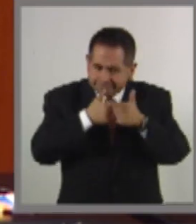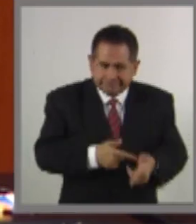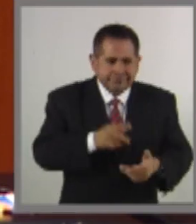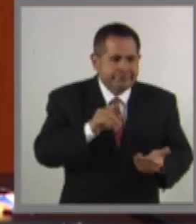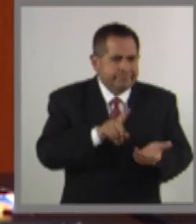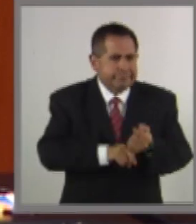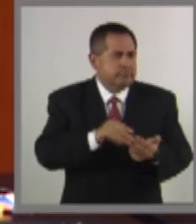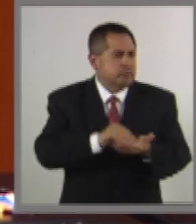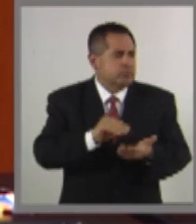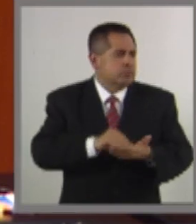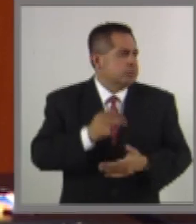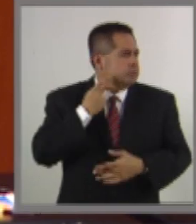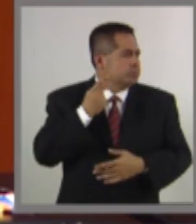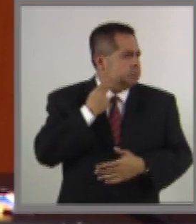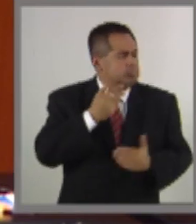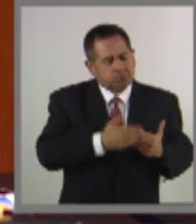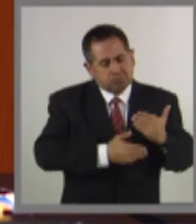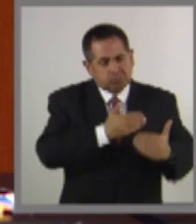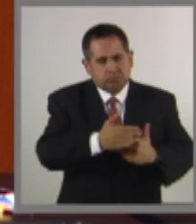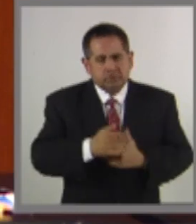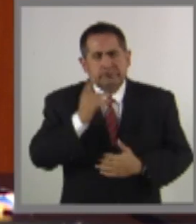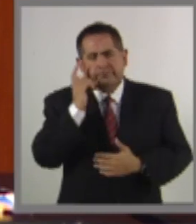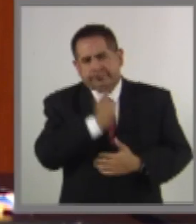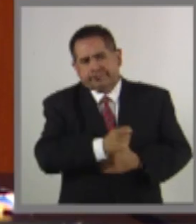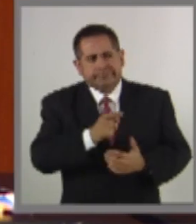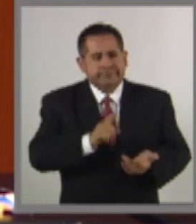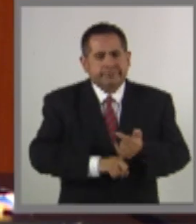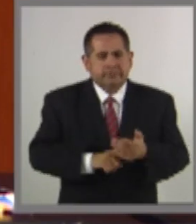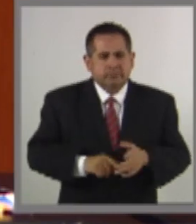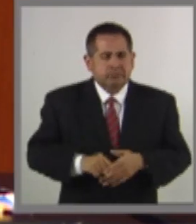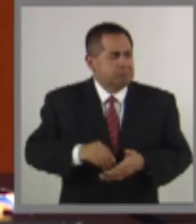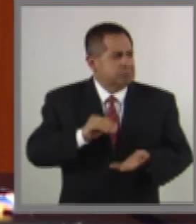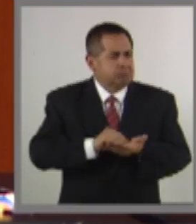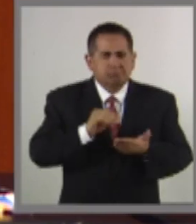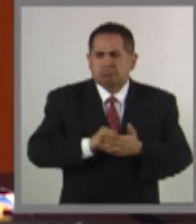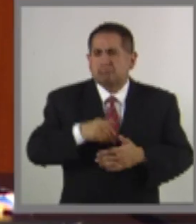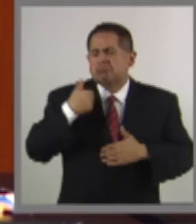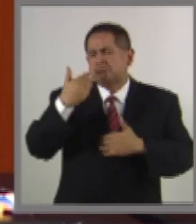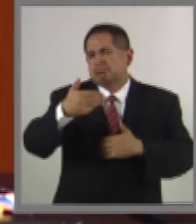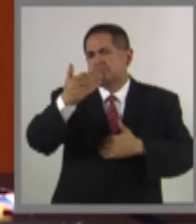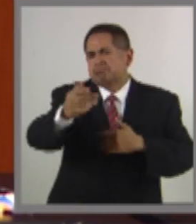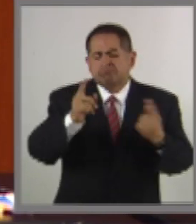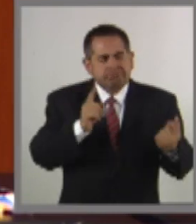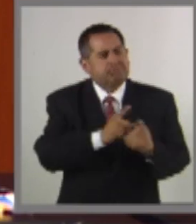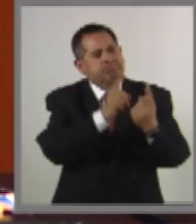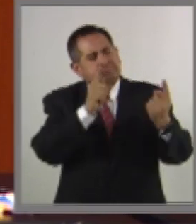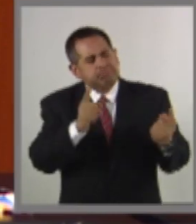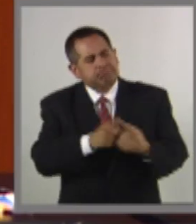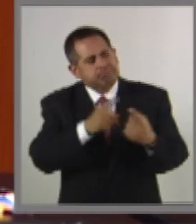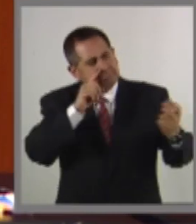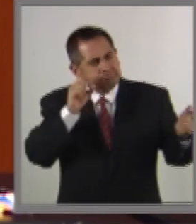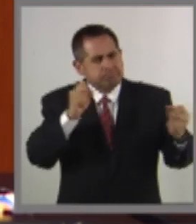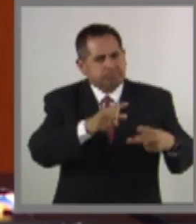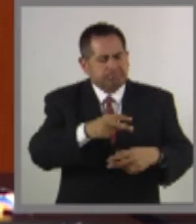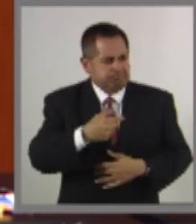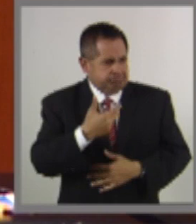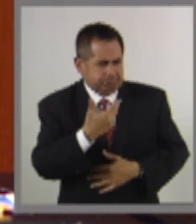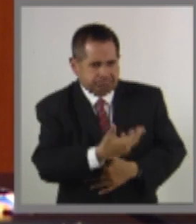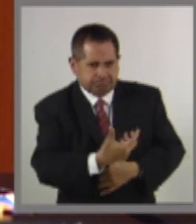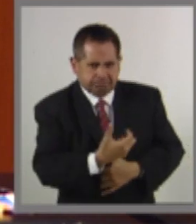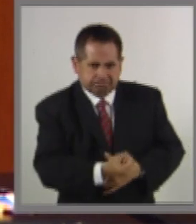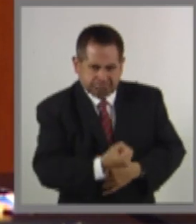política. Eso quiere decir que nos vamos a seguir encontrando, que nos vamos a saludar con la